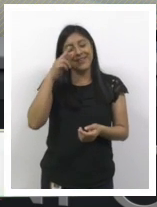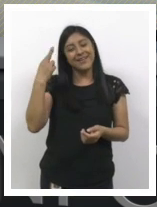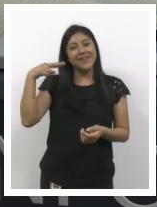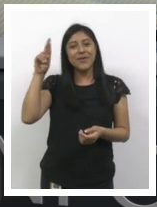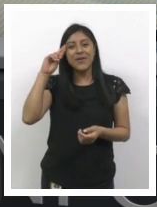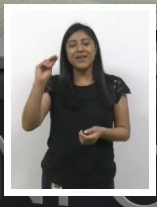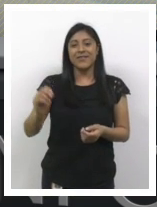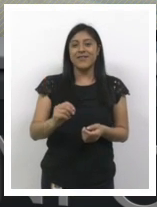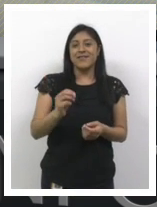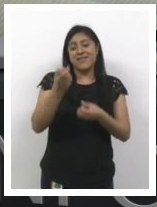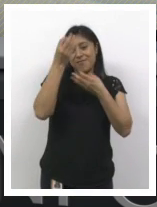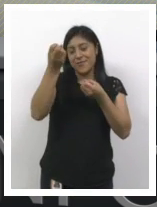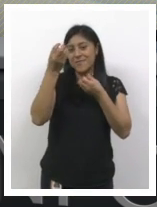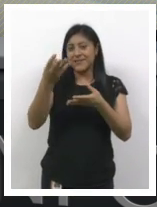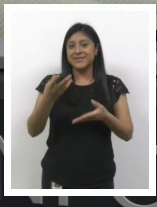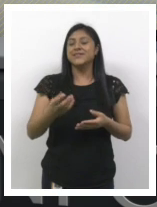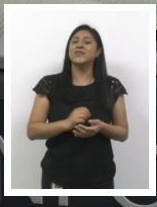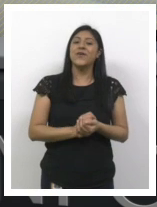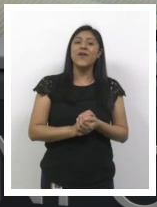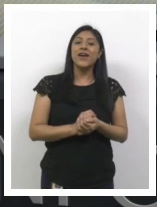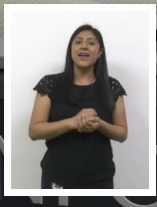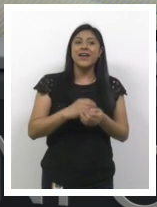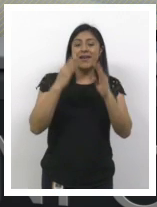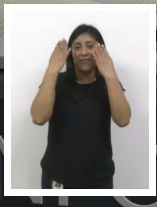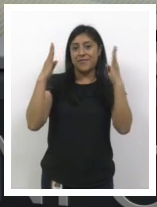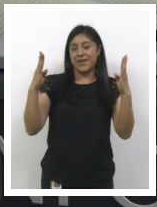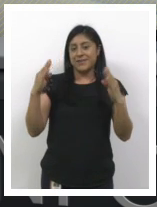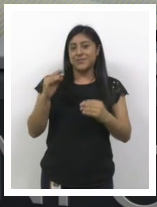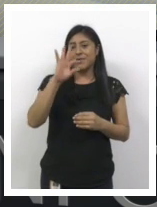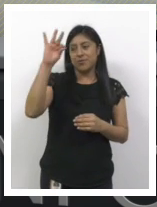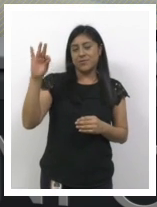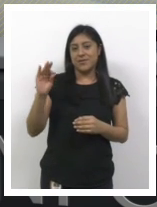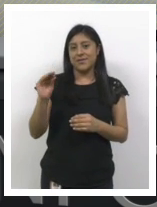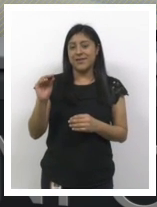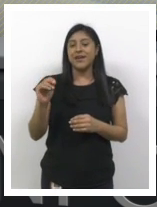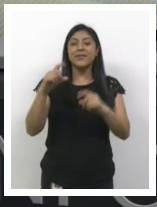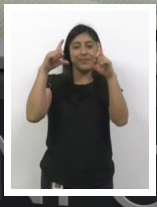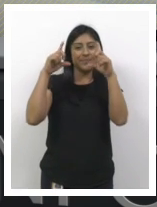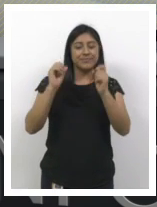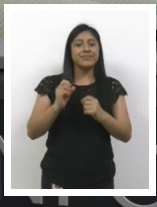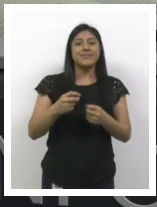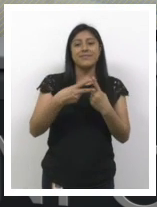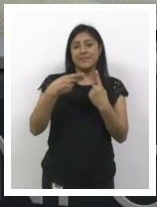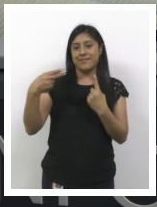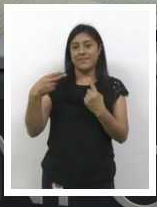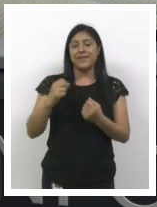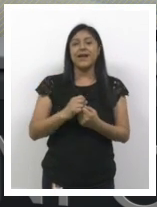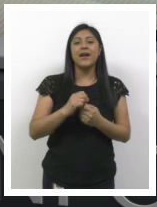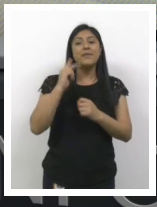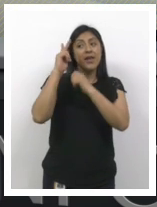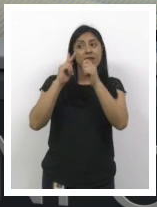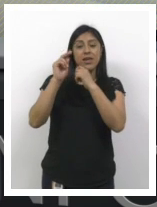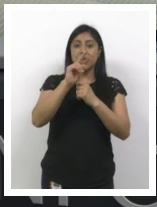Les recuerdo que a detalle encontrará más información en nuestras plataformas oficiales de Facebook, Twitter, Instagram y también en